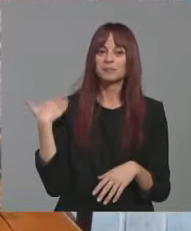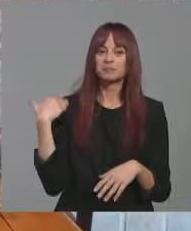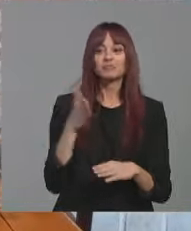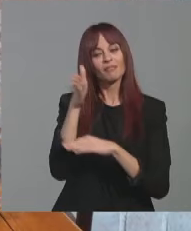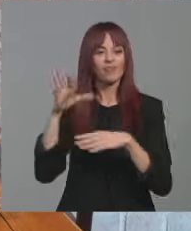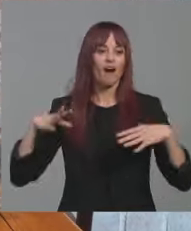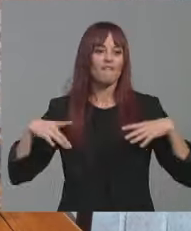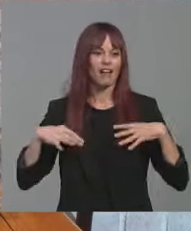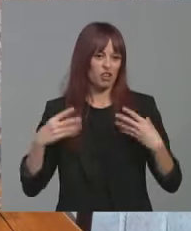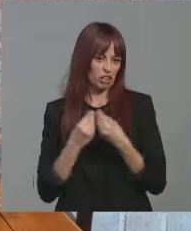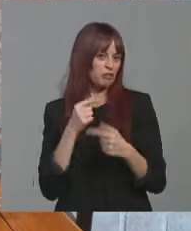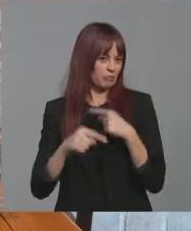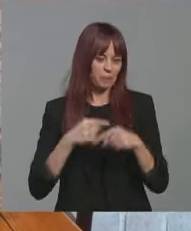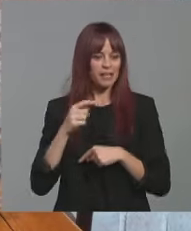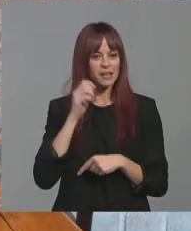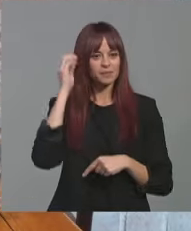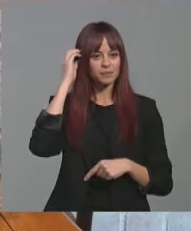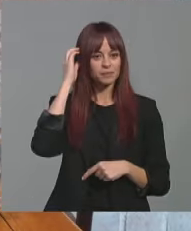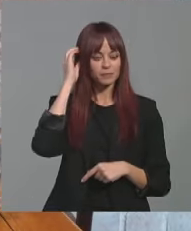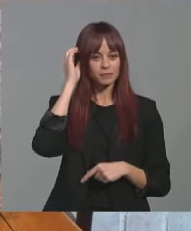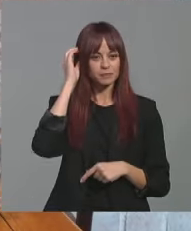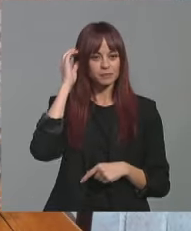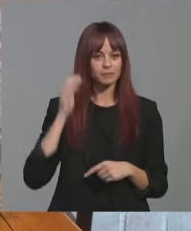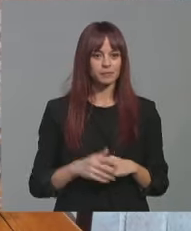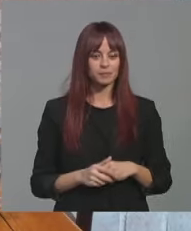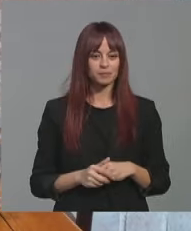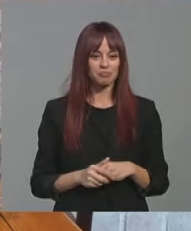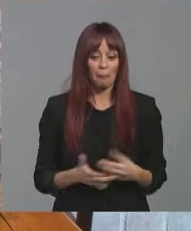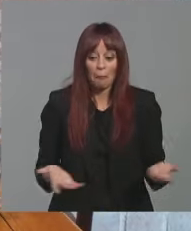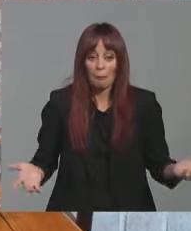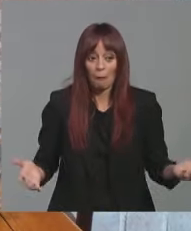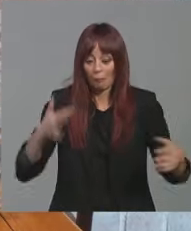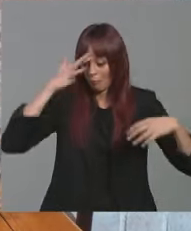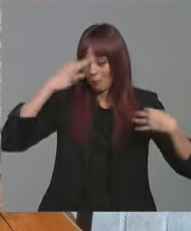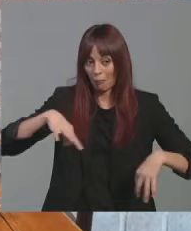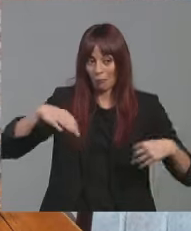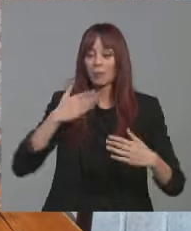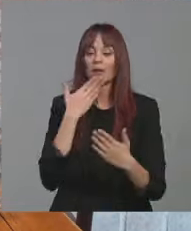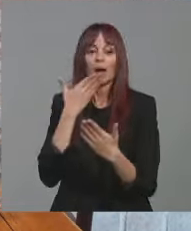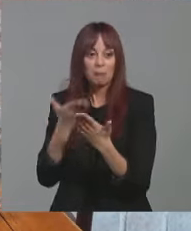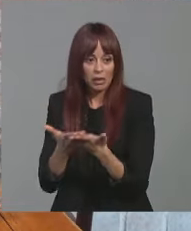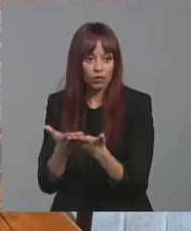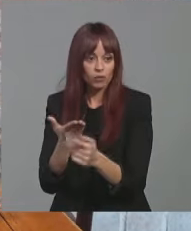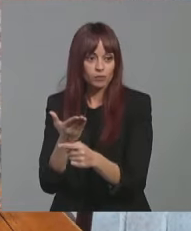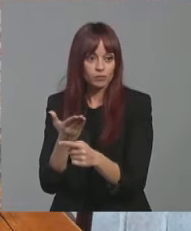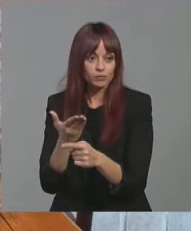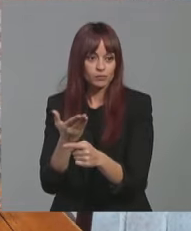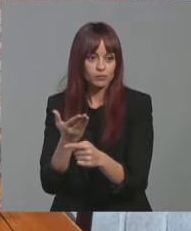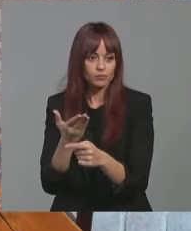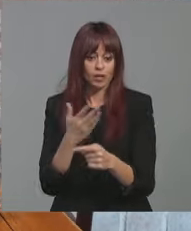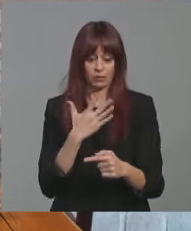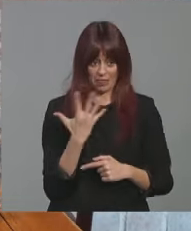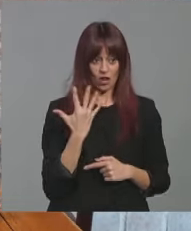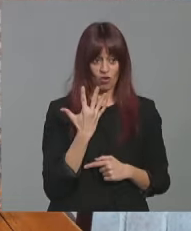vacaciones con la familia y tal y sin querer pues Yo acabé pidiendo lo mismo que los éramos